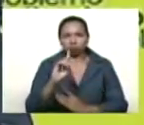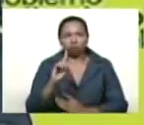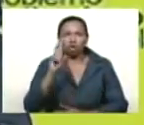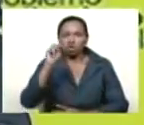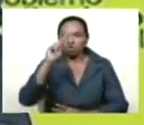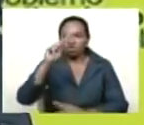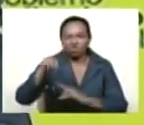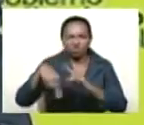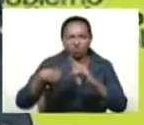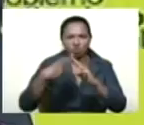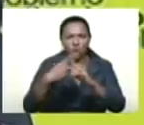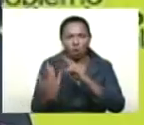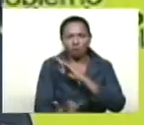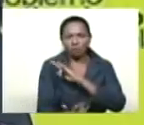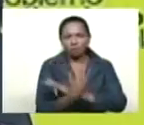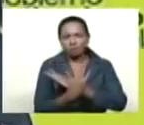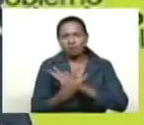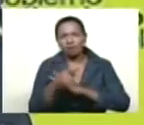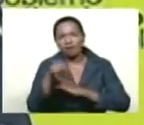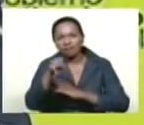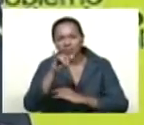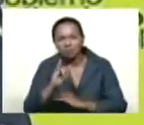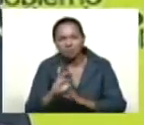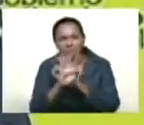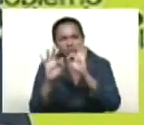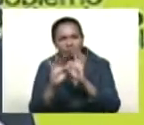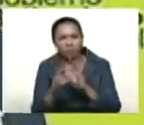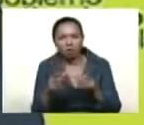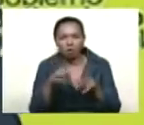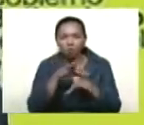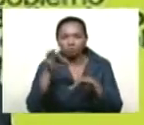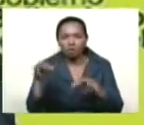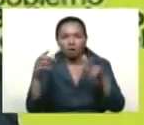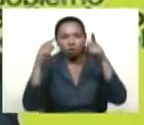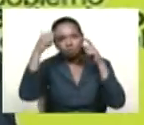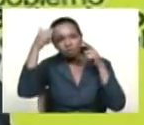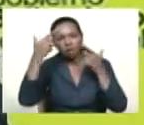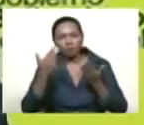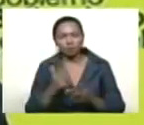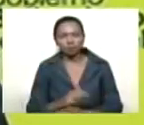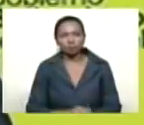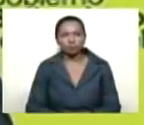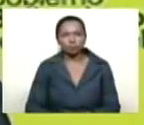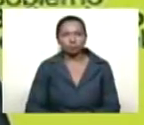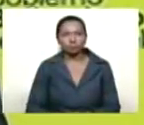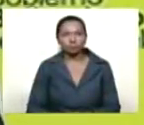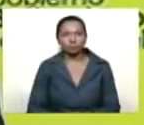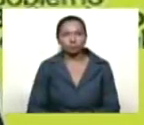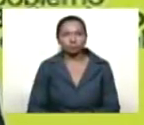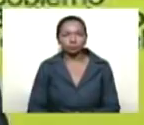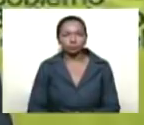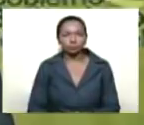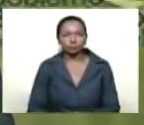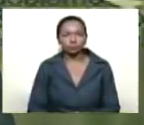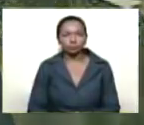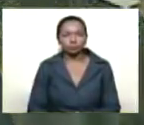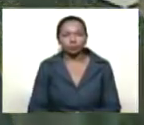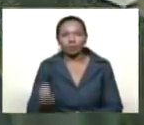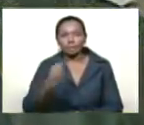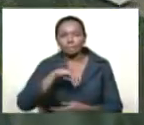jamás traicionaré la causa sagrada que nos dejó nuestro comandante Hugo Chávez y la fuerza